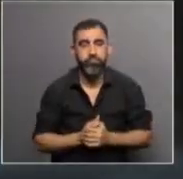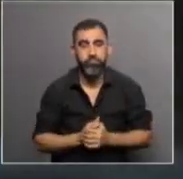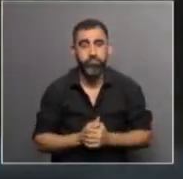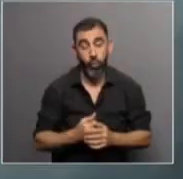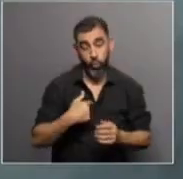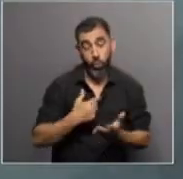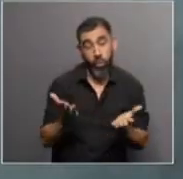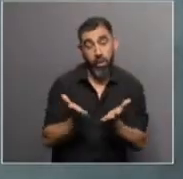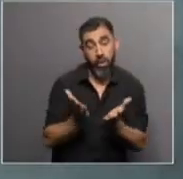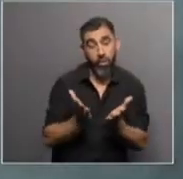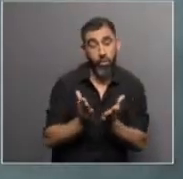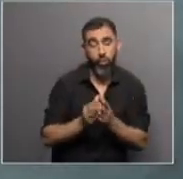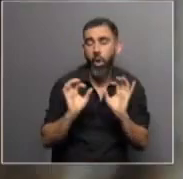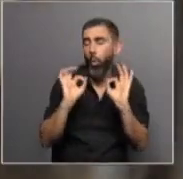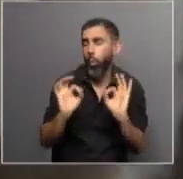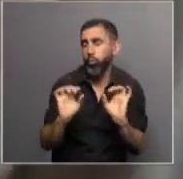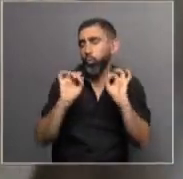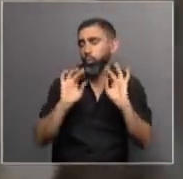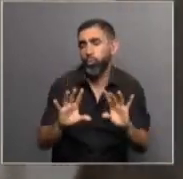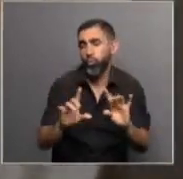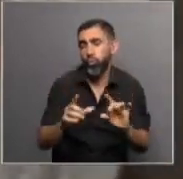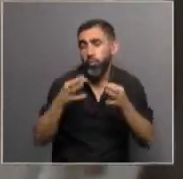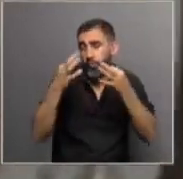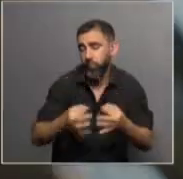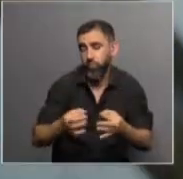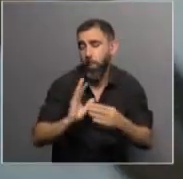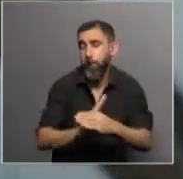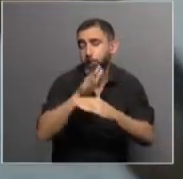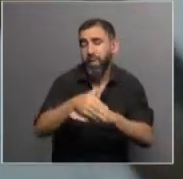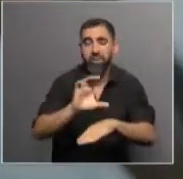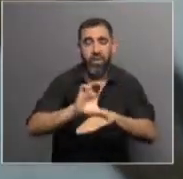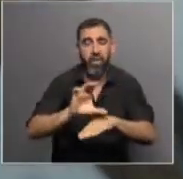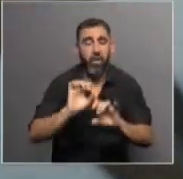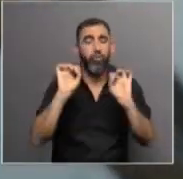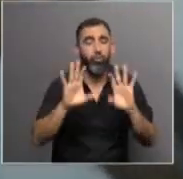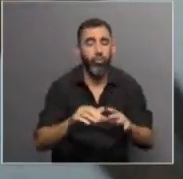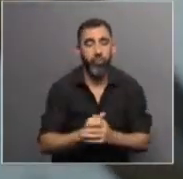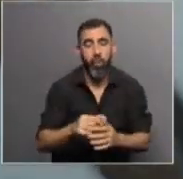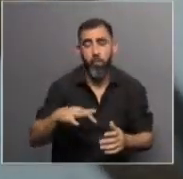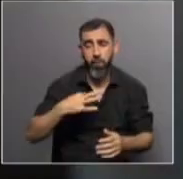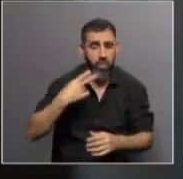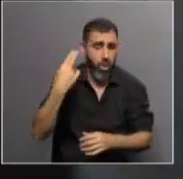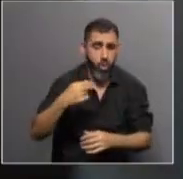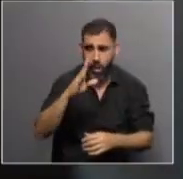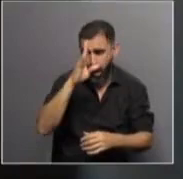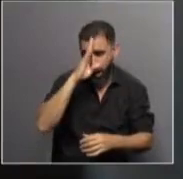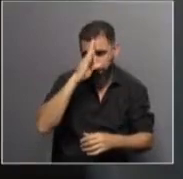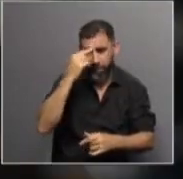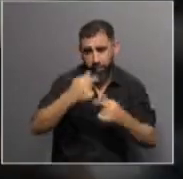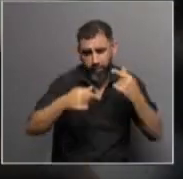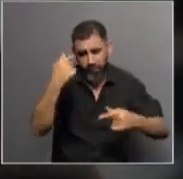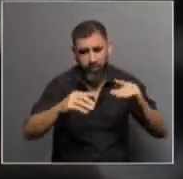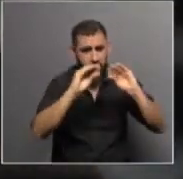Yo estudiaba lo justo y necesario con tal de pasar y listo. Nunca en mi vida iba a aprender lo que son